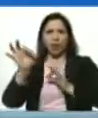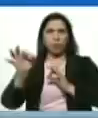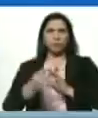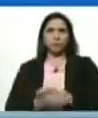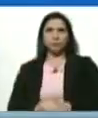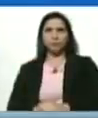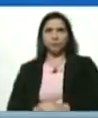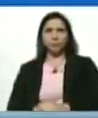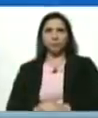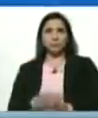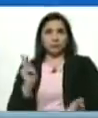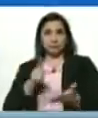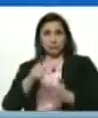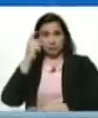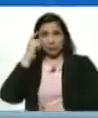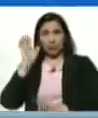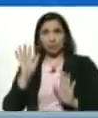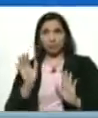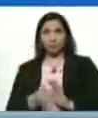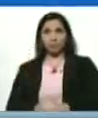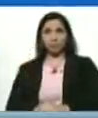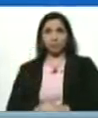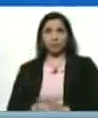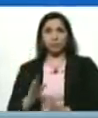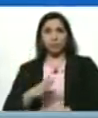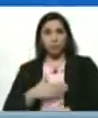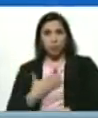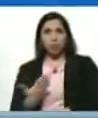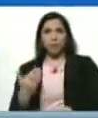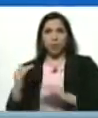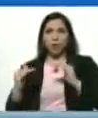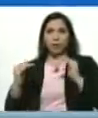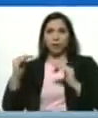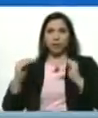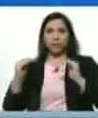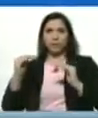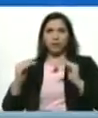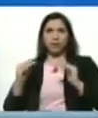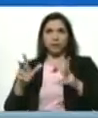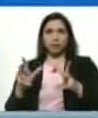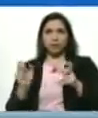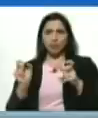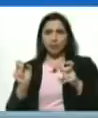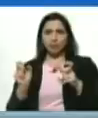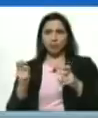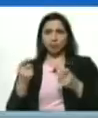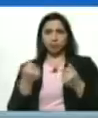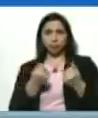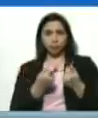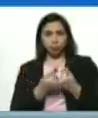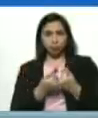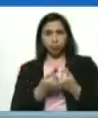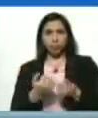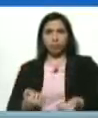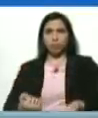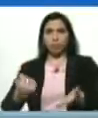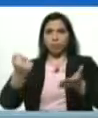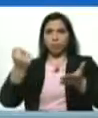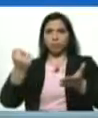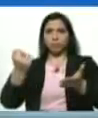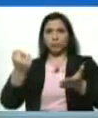llegará al día en que podamos equilibrar ingresos salarios modos